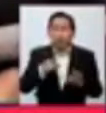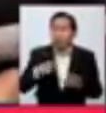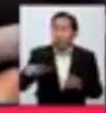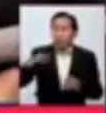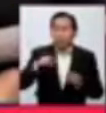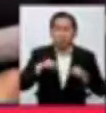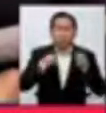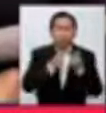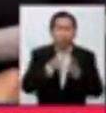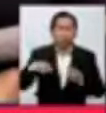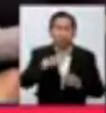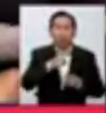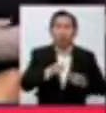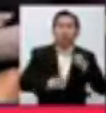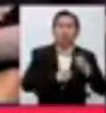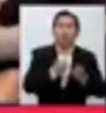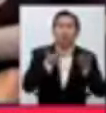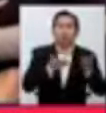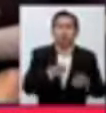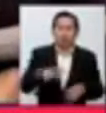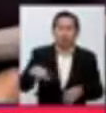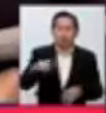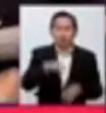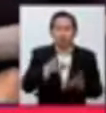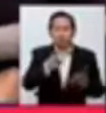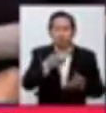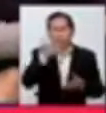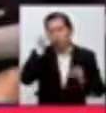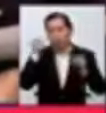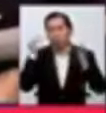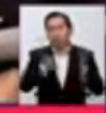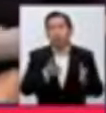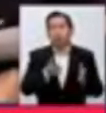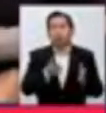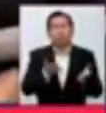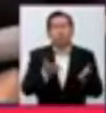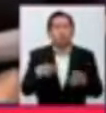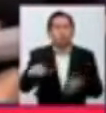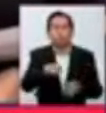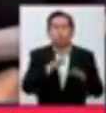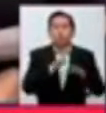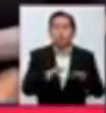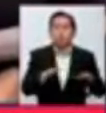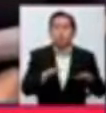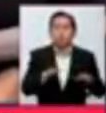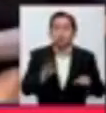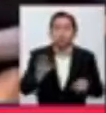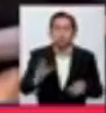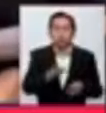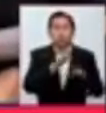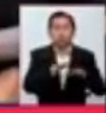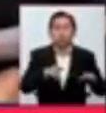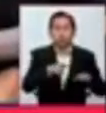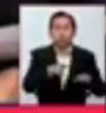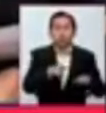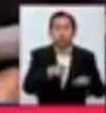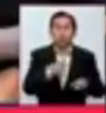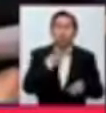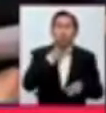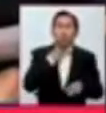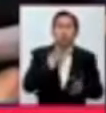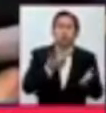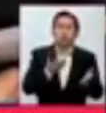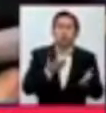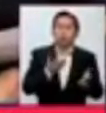de víctimas que en muchos casos es olvidado, ¿no es cierto? Y son los niños, es decir, son los niños que quedan, ¿no